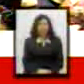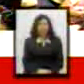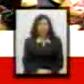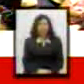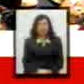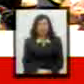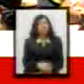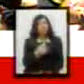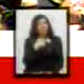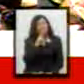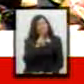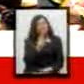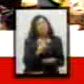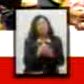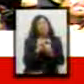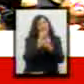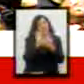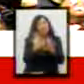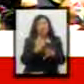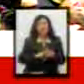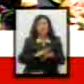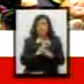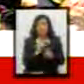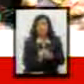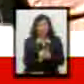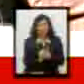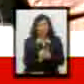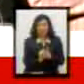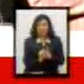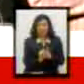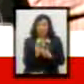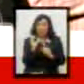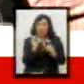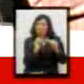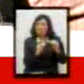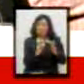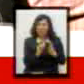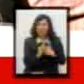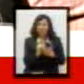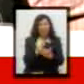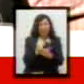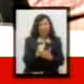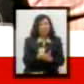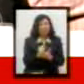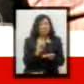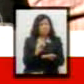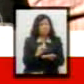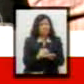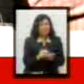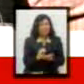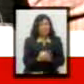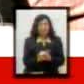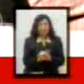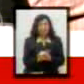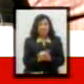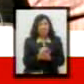veo un enfoque claro con relación a a una propuesta que ayude Más que nada porque